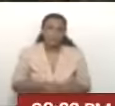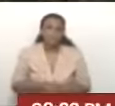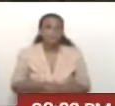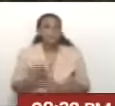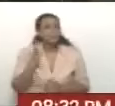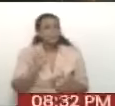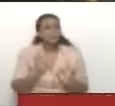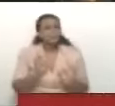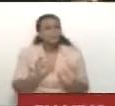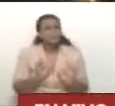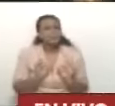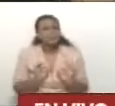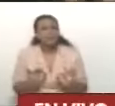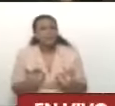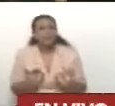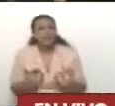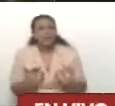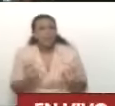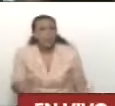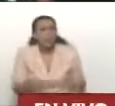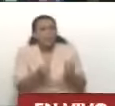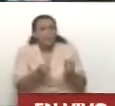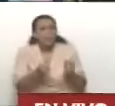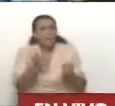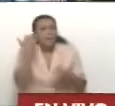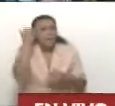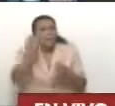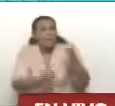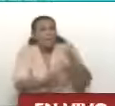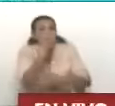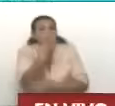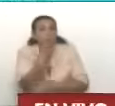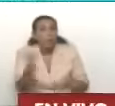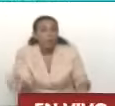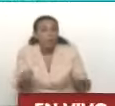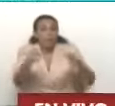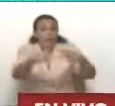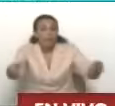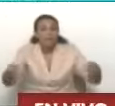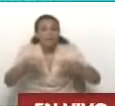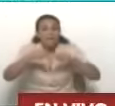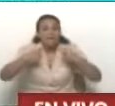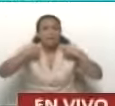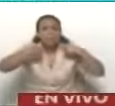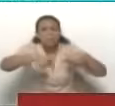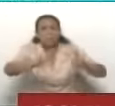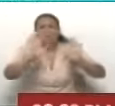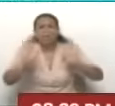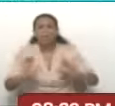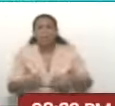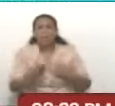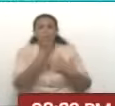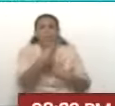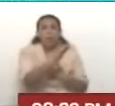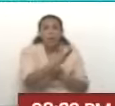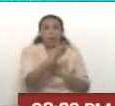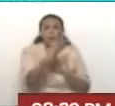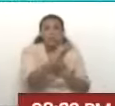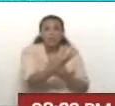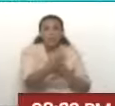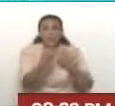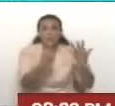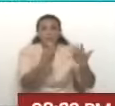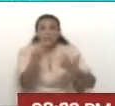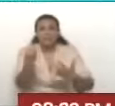Nacimos, presidente, de un rescate de tierra hecho en revolución. Allí tenemos 460 hectáreas de